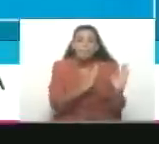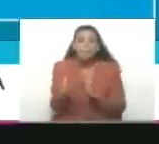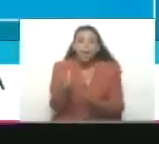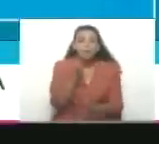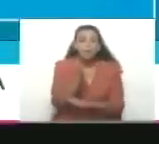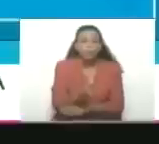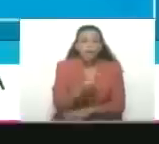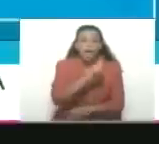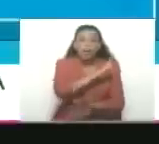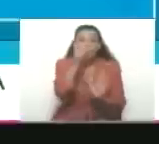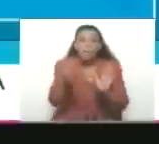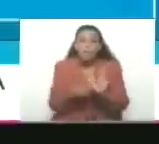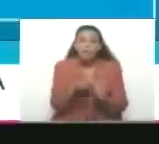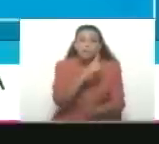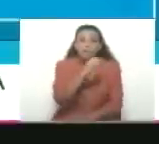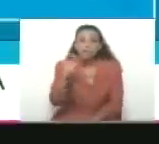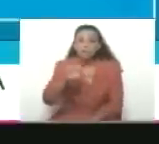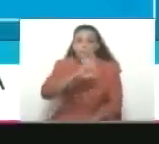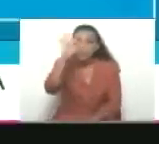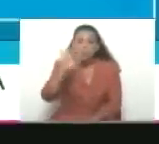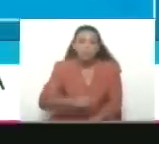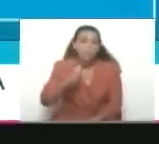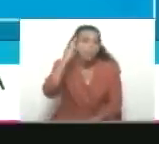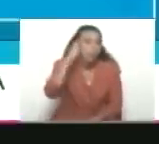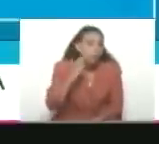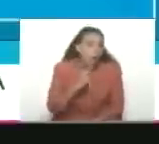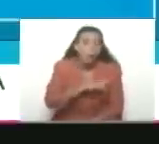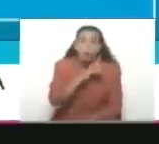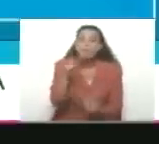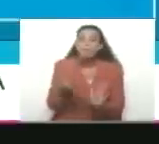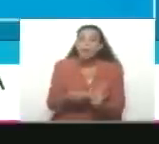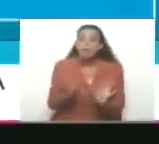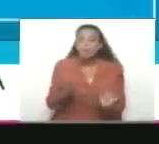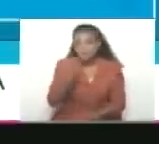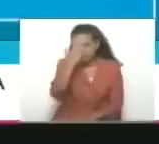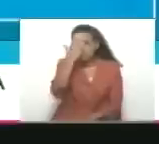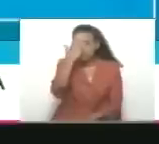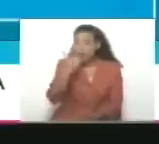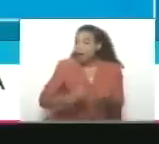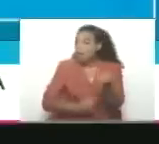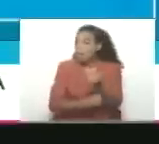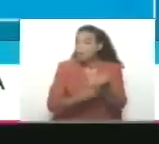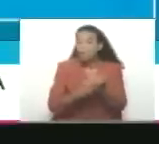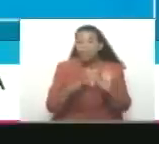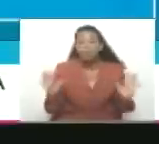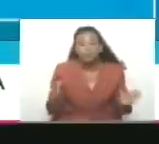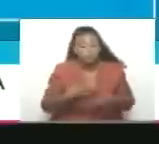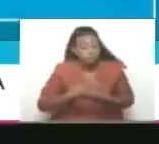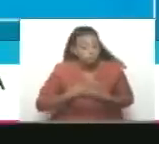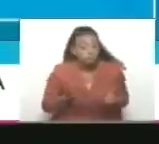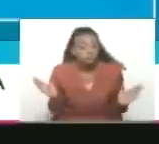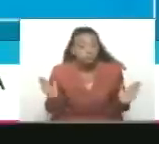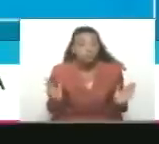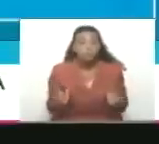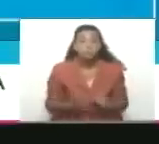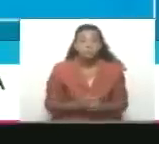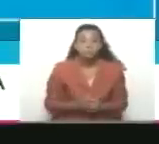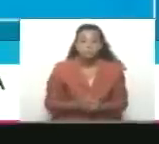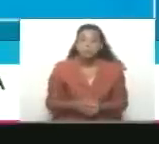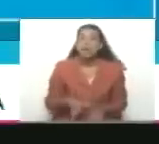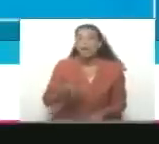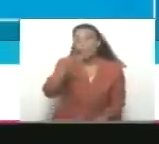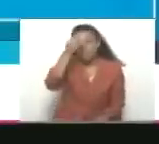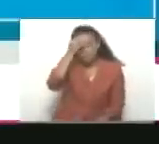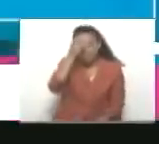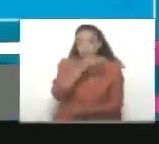llegar a todas las escuelas y liceos del Estado Bolívar completico y sabes que tienes mi apoyo Ah entendido